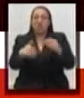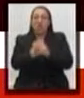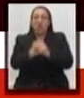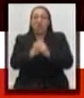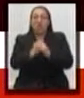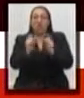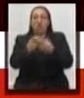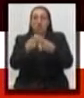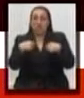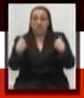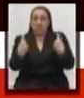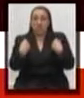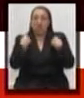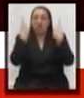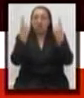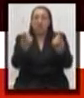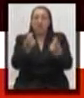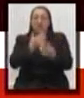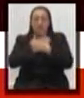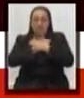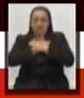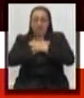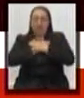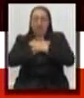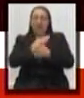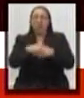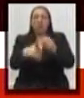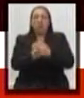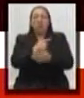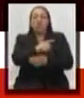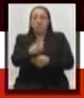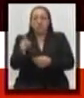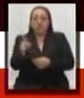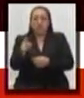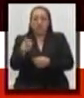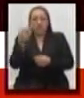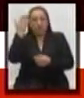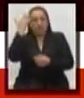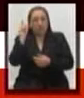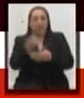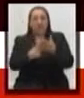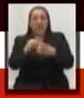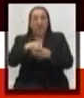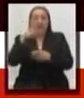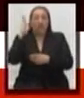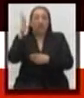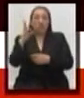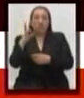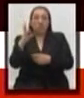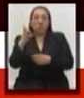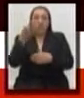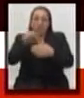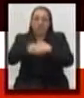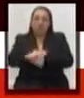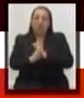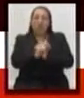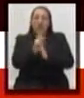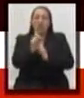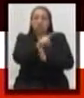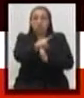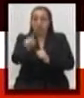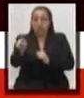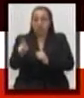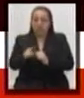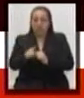nacional y la mía a todos ustedes, sabiendo que en el futuro interno de cada uno de